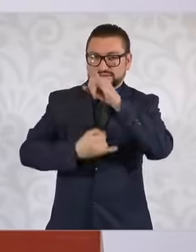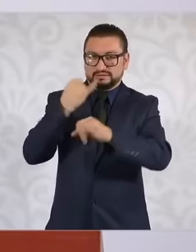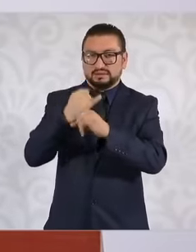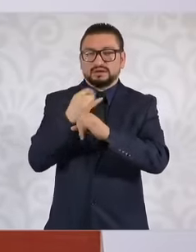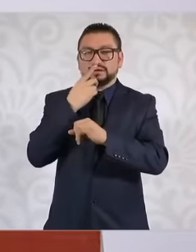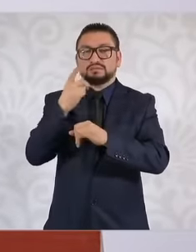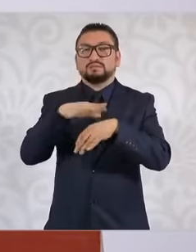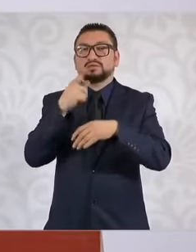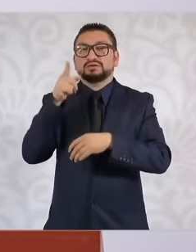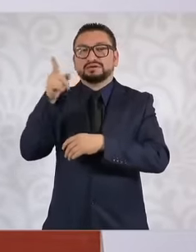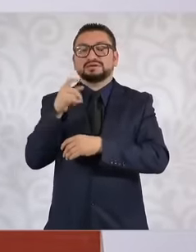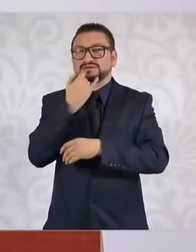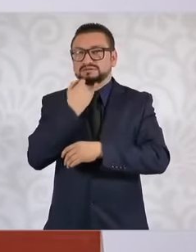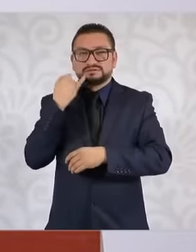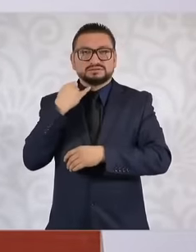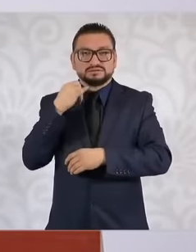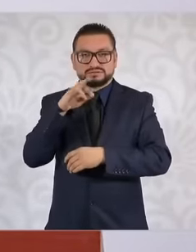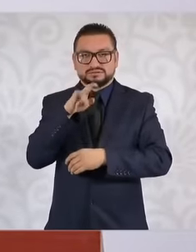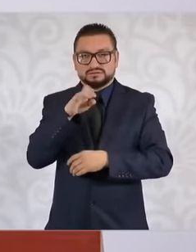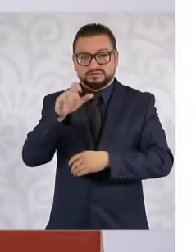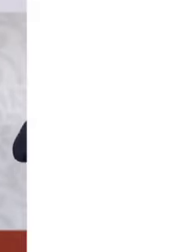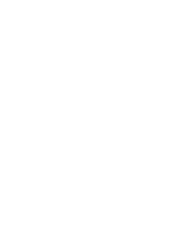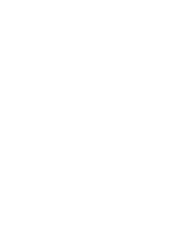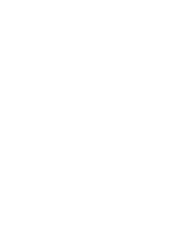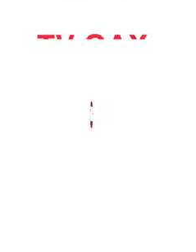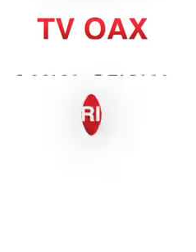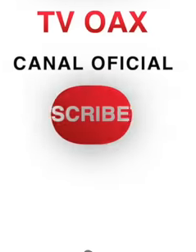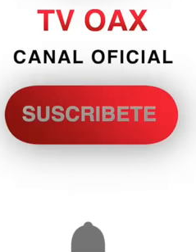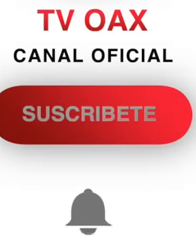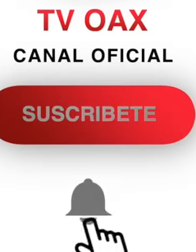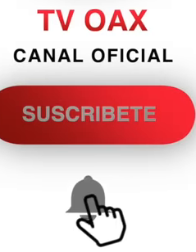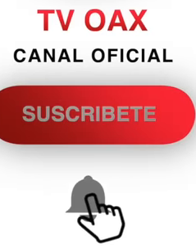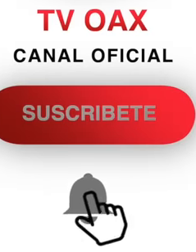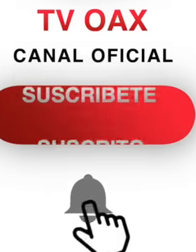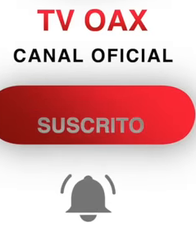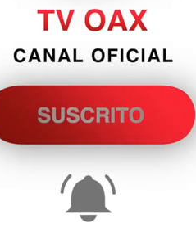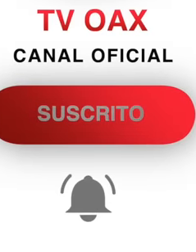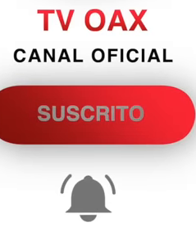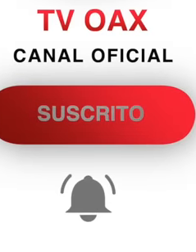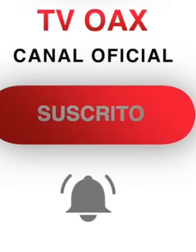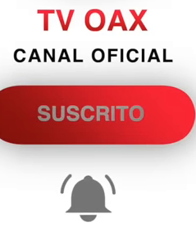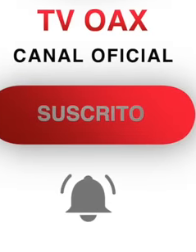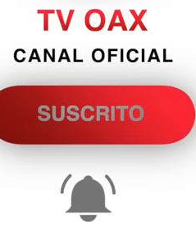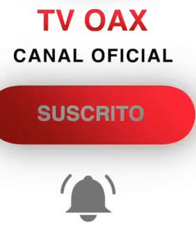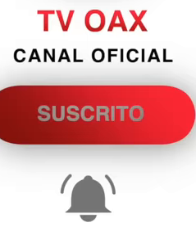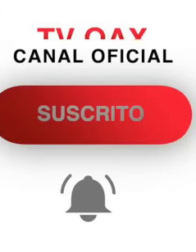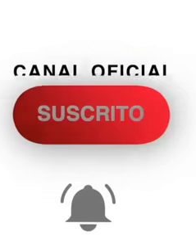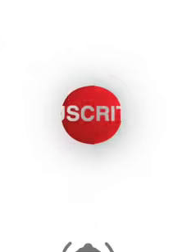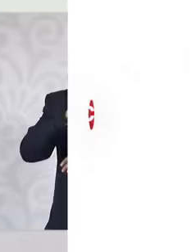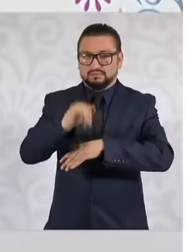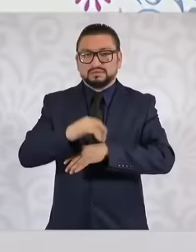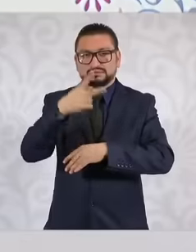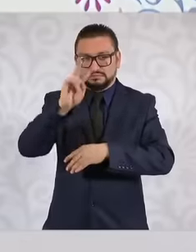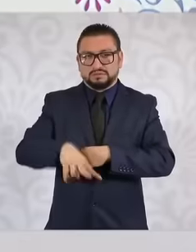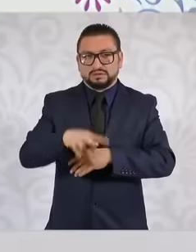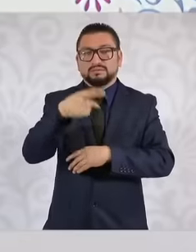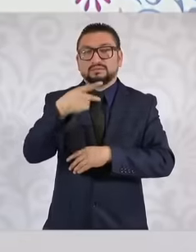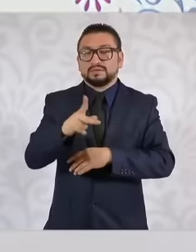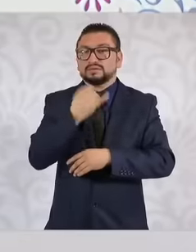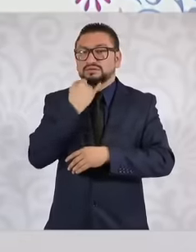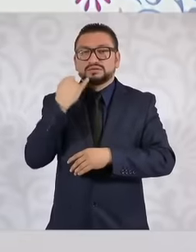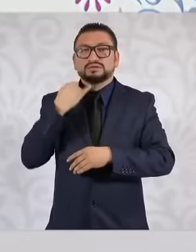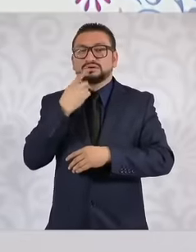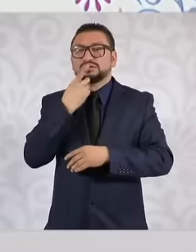que Israel en este, o sea, es verdad que jamás atacó a Israel el 7 de octubre, pero también es verdad que la respuesta de Israel ha